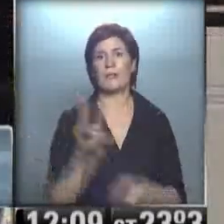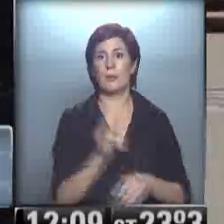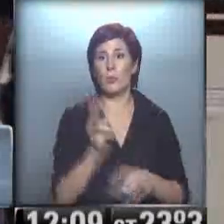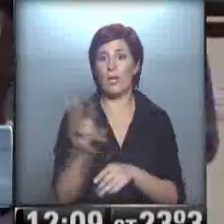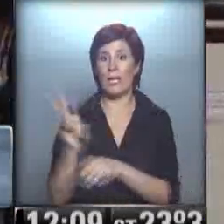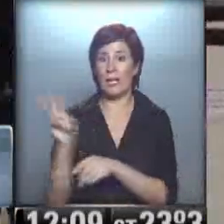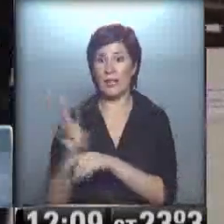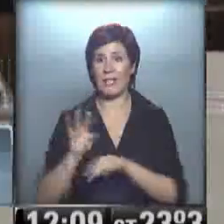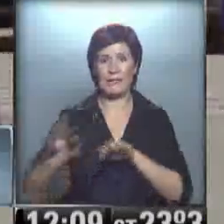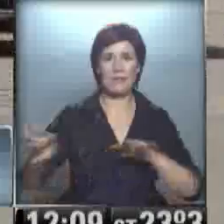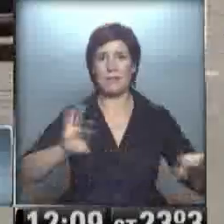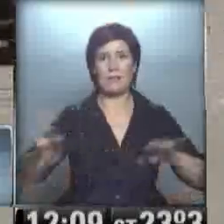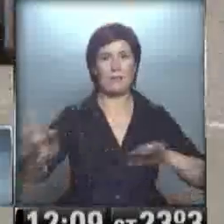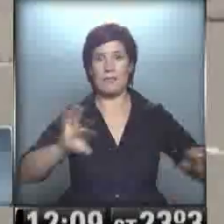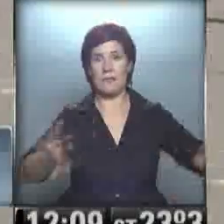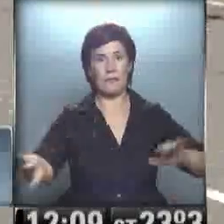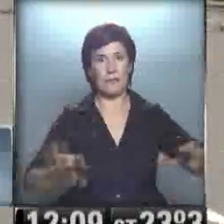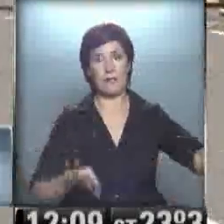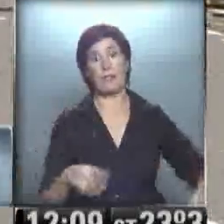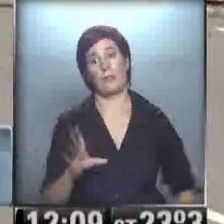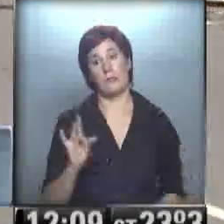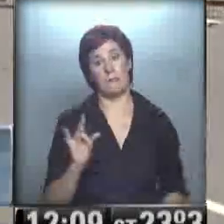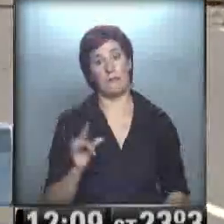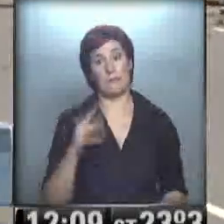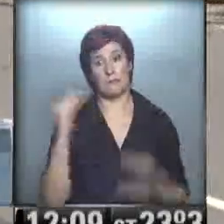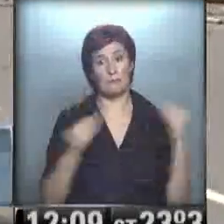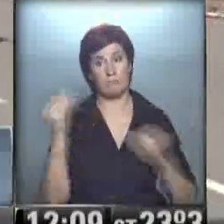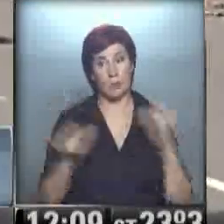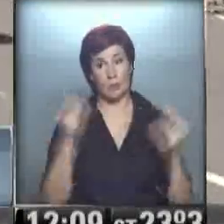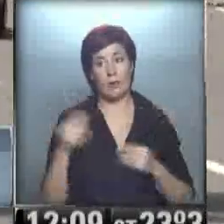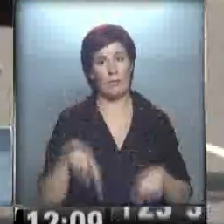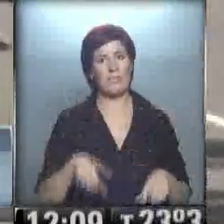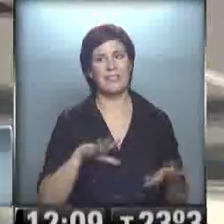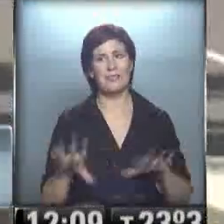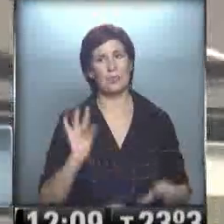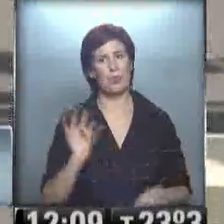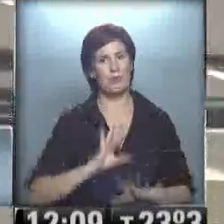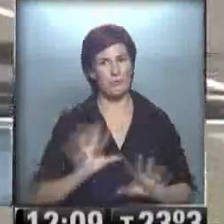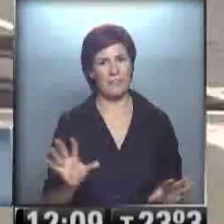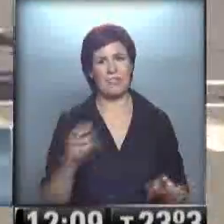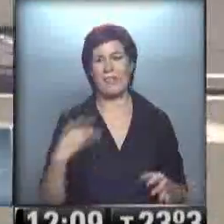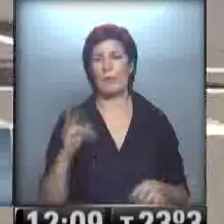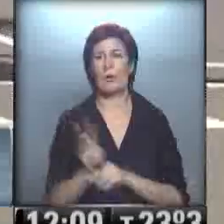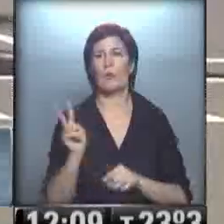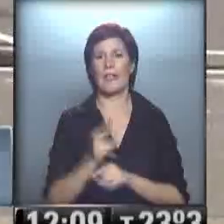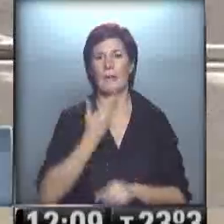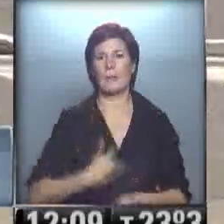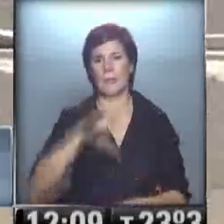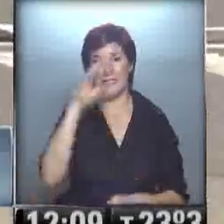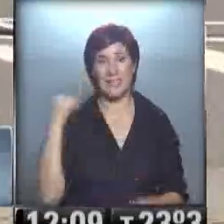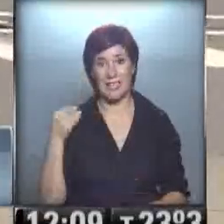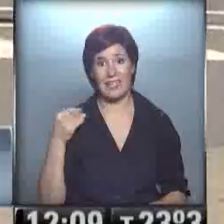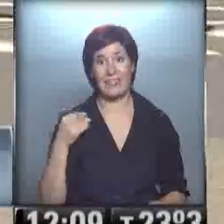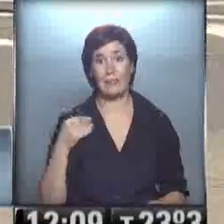que no gana para sustos, ¿no?, en este tipo de jornadas, porque bueno, tiene que resguardar la seguridad de la presidenta ante la multitud